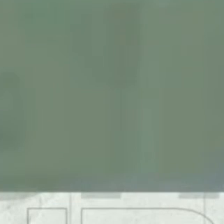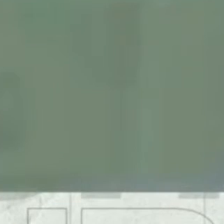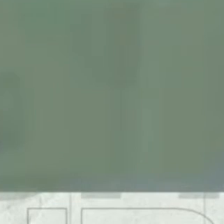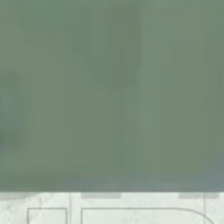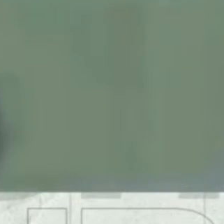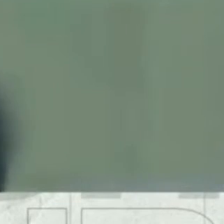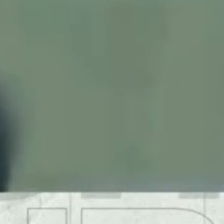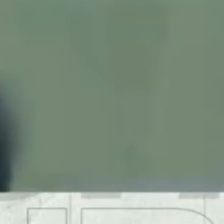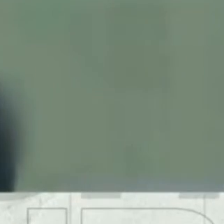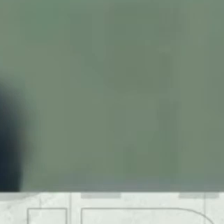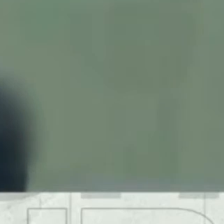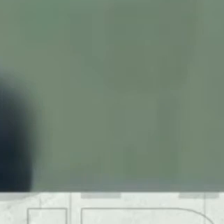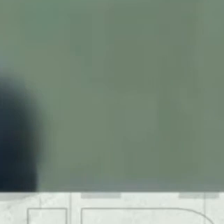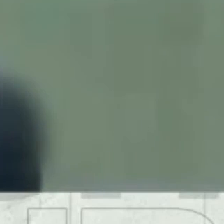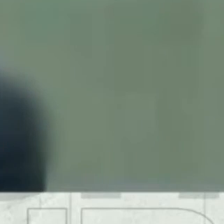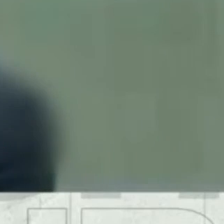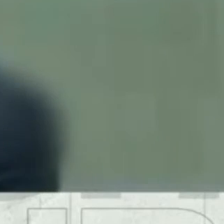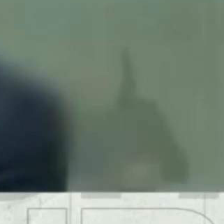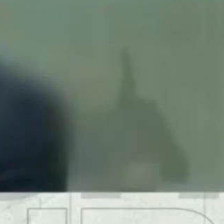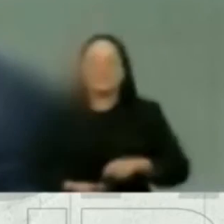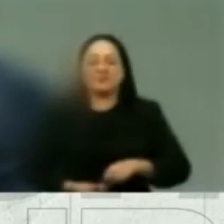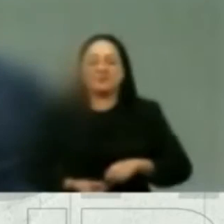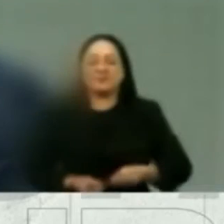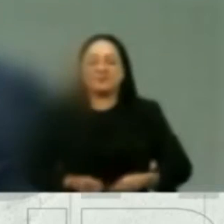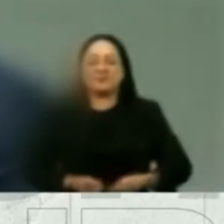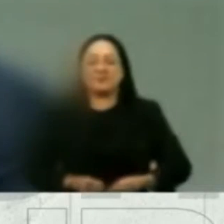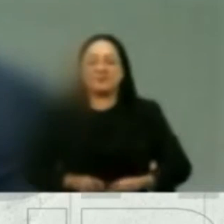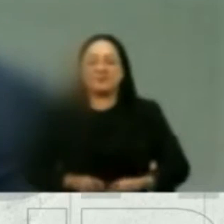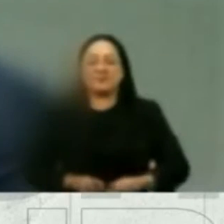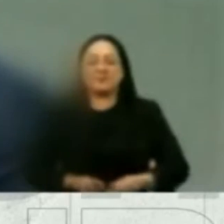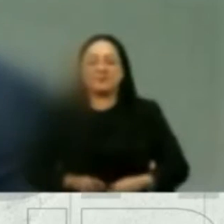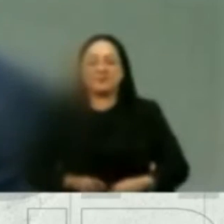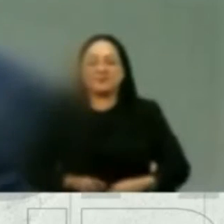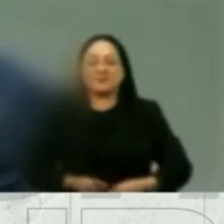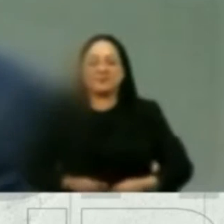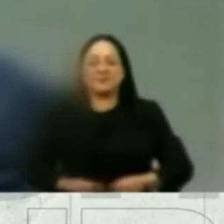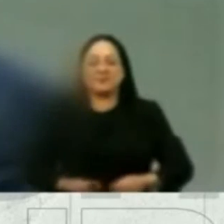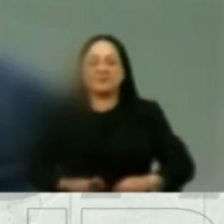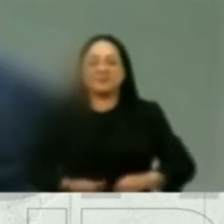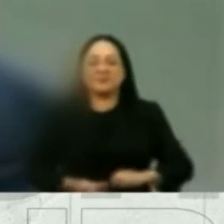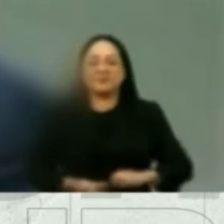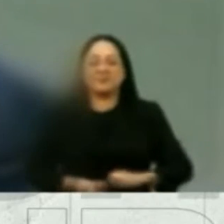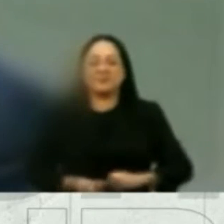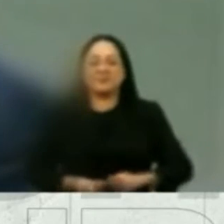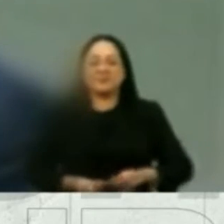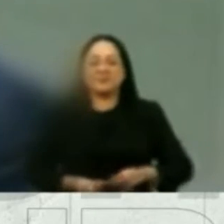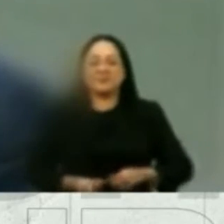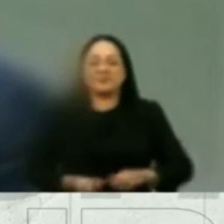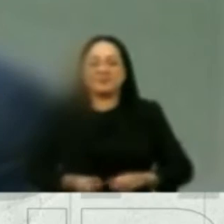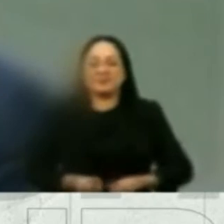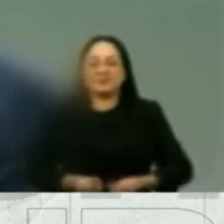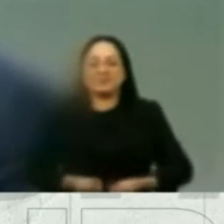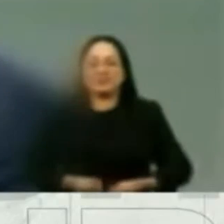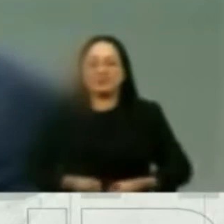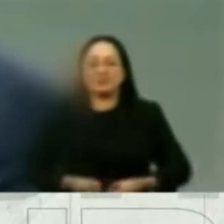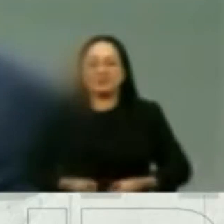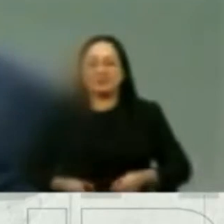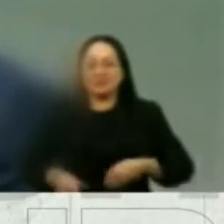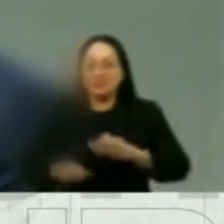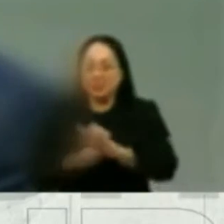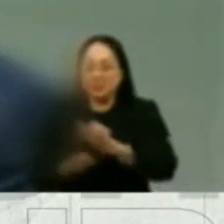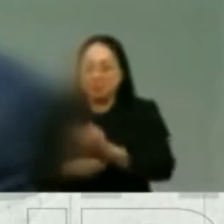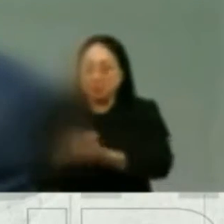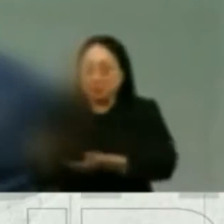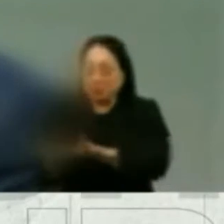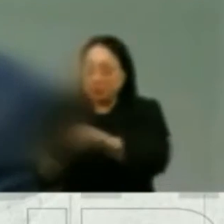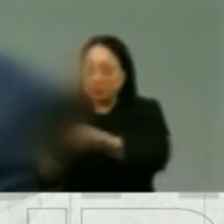Esta es una reforma que indiscutiblemente va a marcar historia. Quieran o no